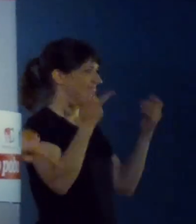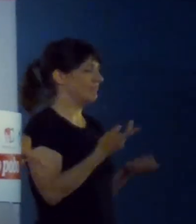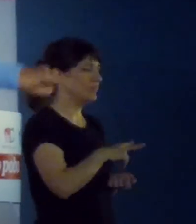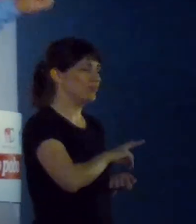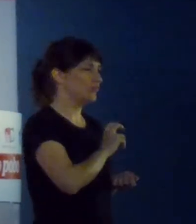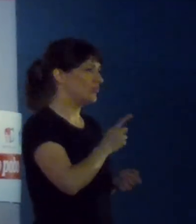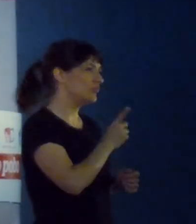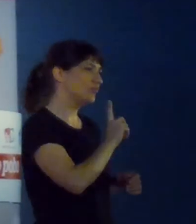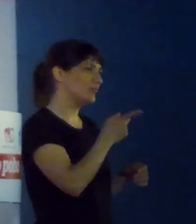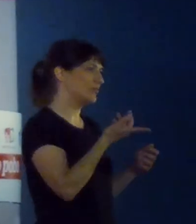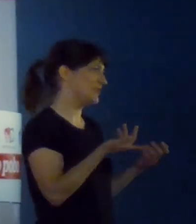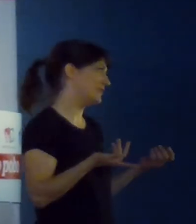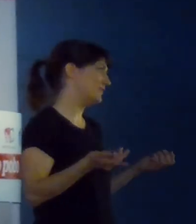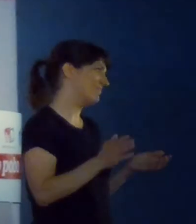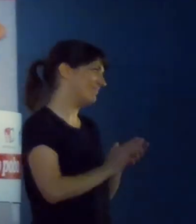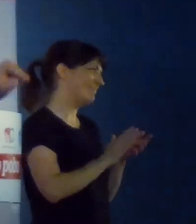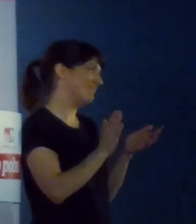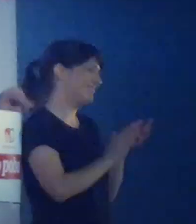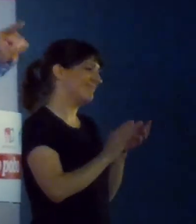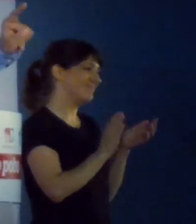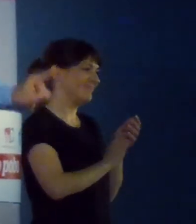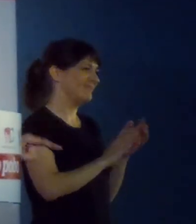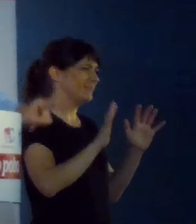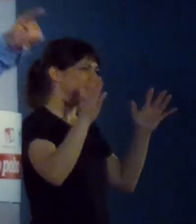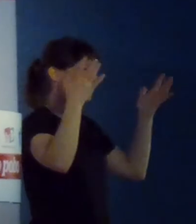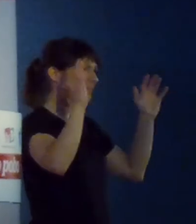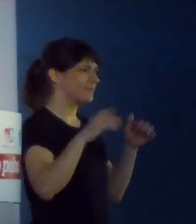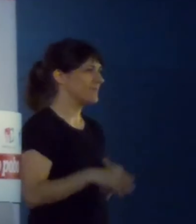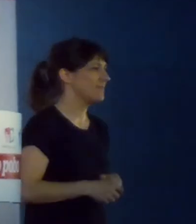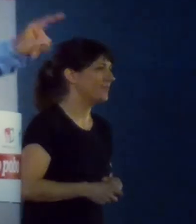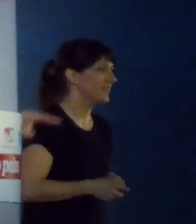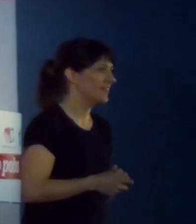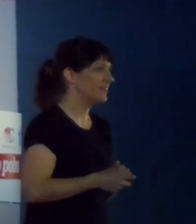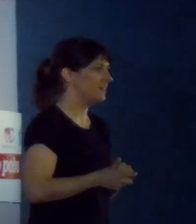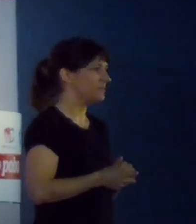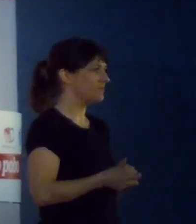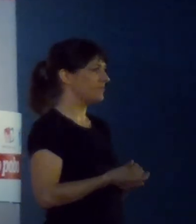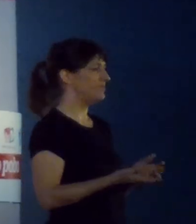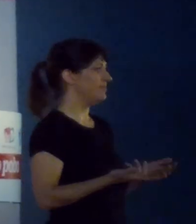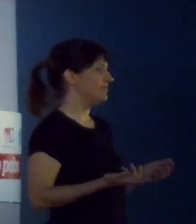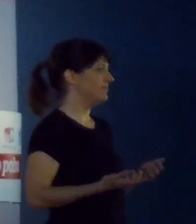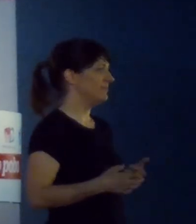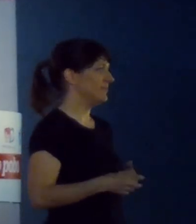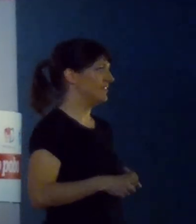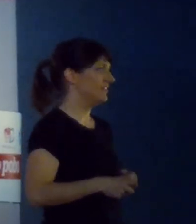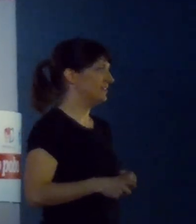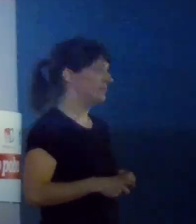non tragan por culpa da política pesqueira e tampouco.